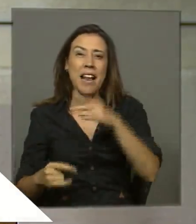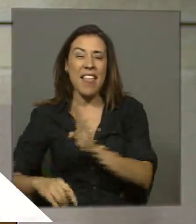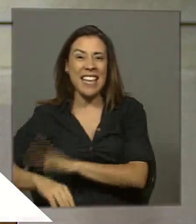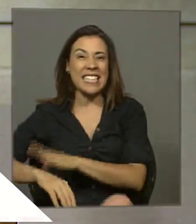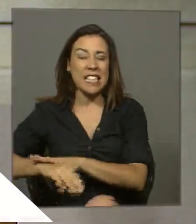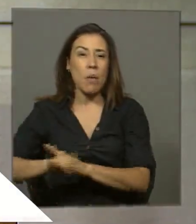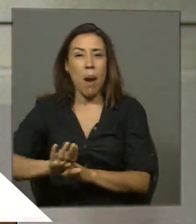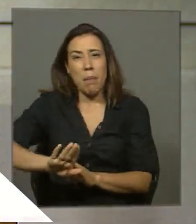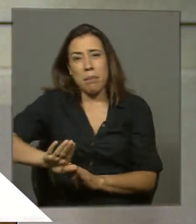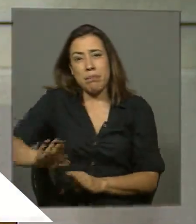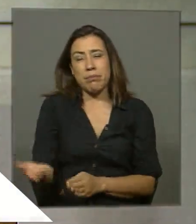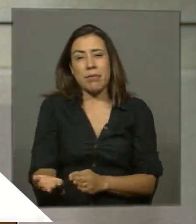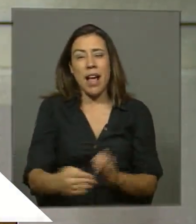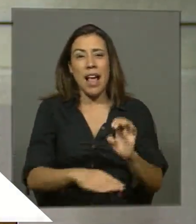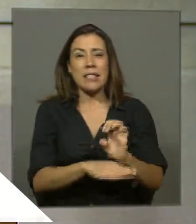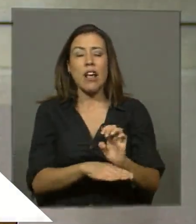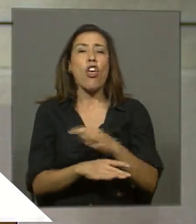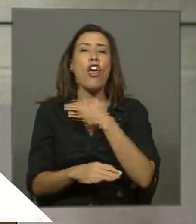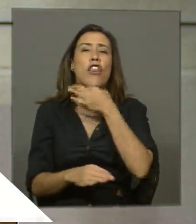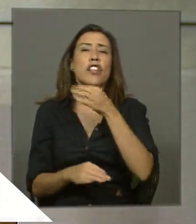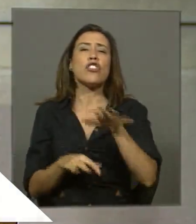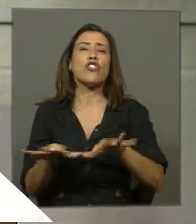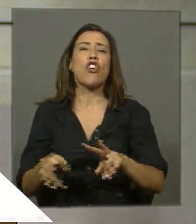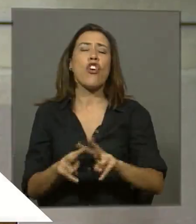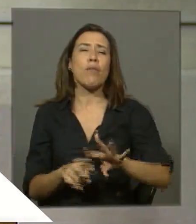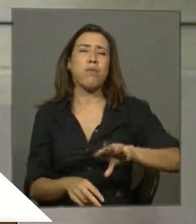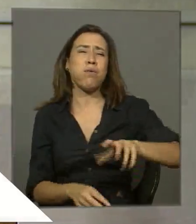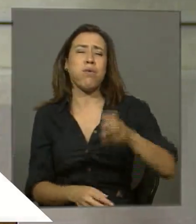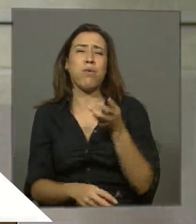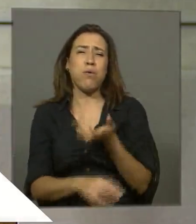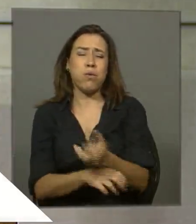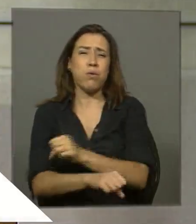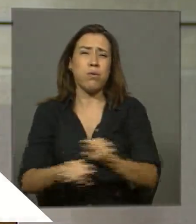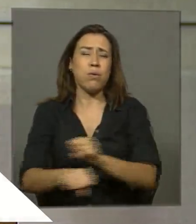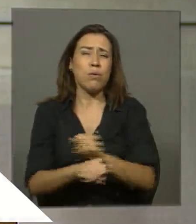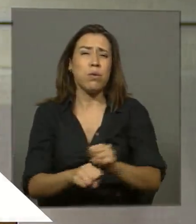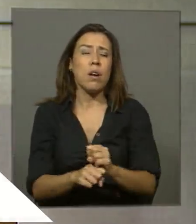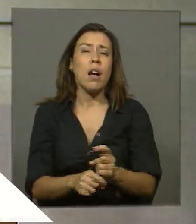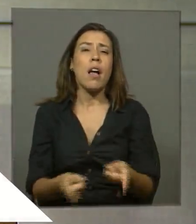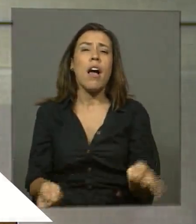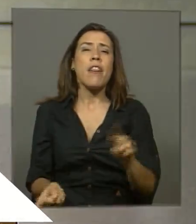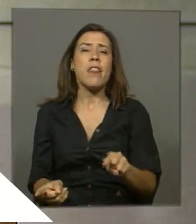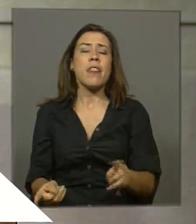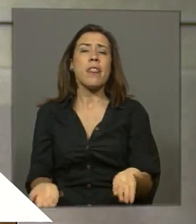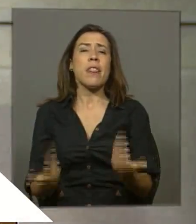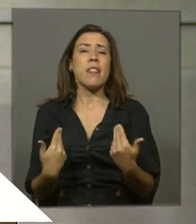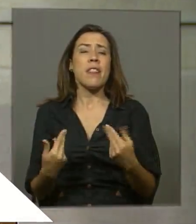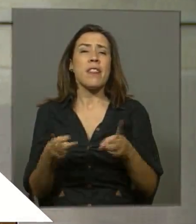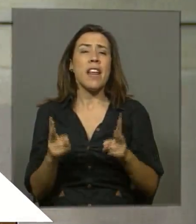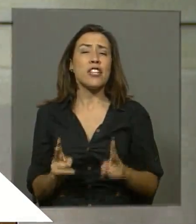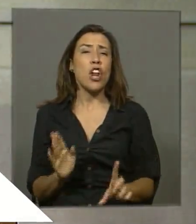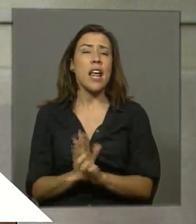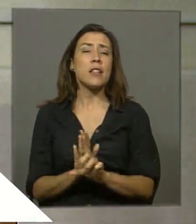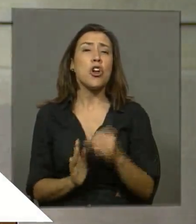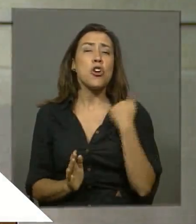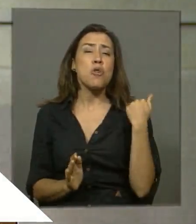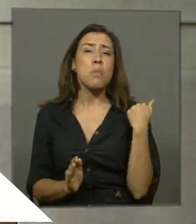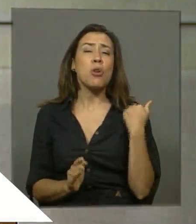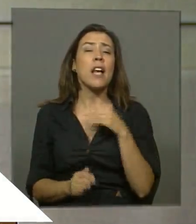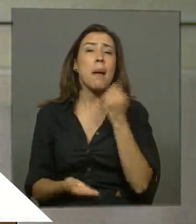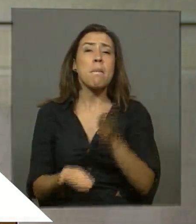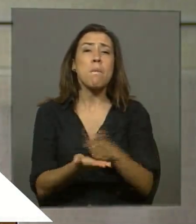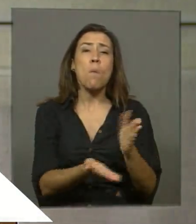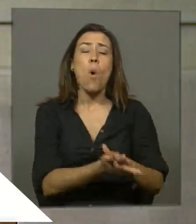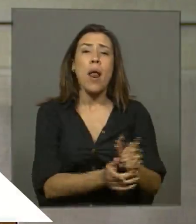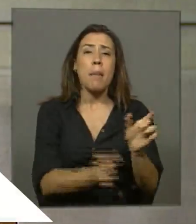han Doblado la mano al estado justificando sus actos delictivos con reivindicaciones legítimas sin importar que en ello se cobre la vida